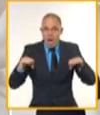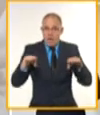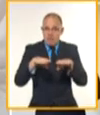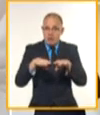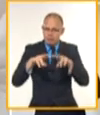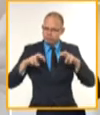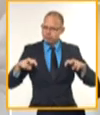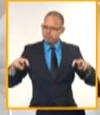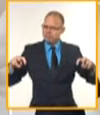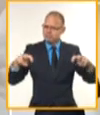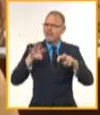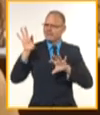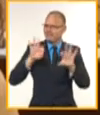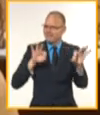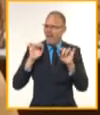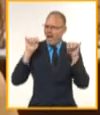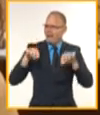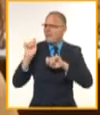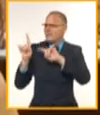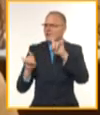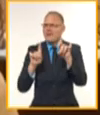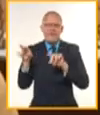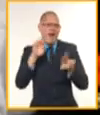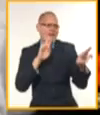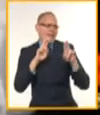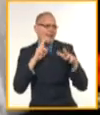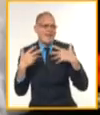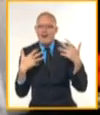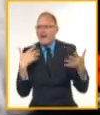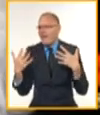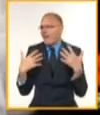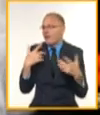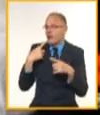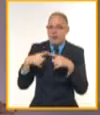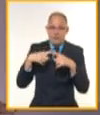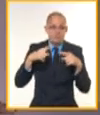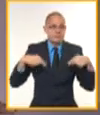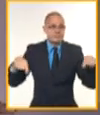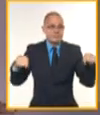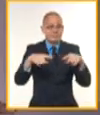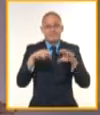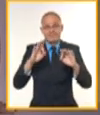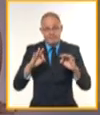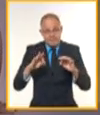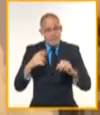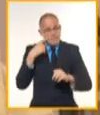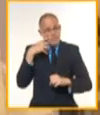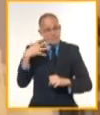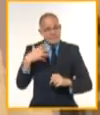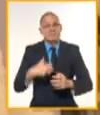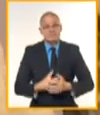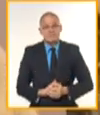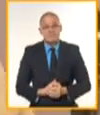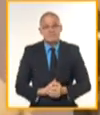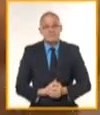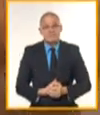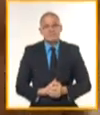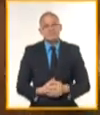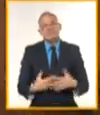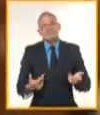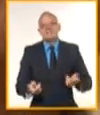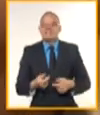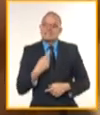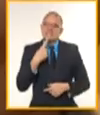nuestra mesa, preguntarles, hacerlos reflexionar sobre el mundo que nos ha tocado vivir. Fidel es